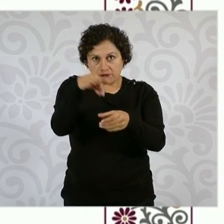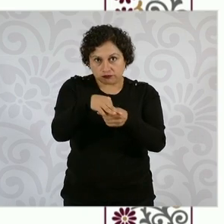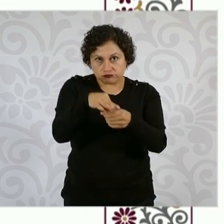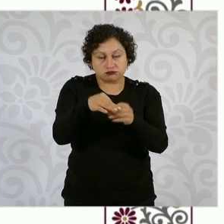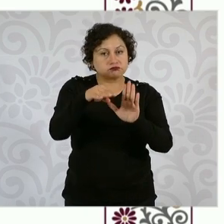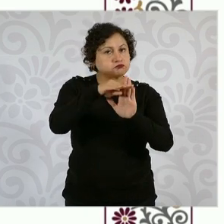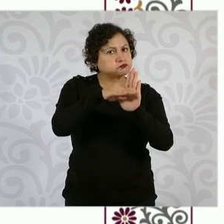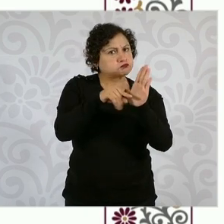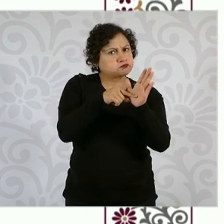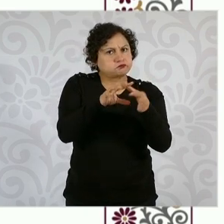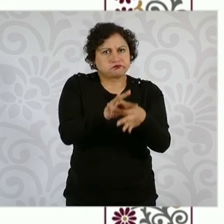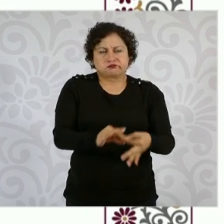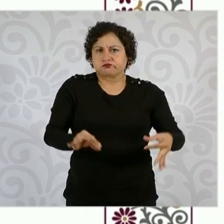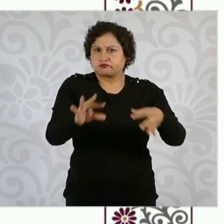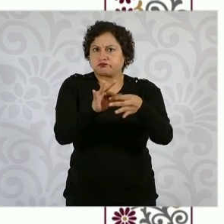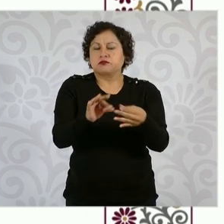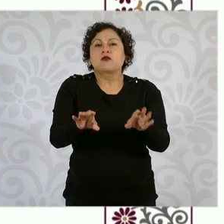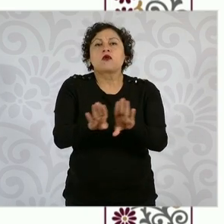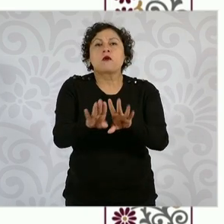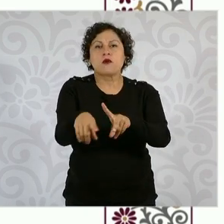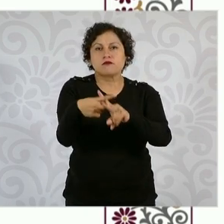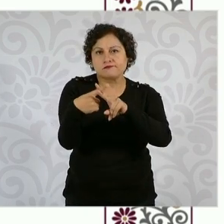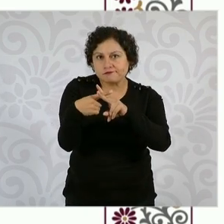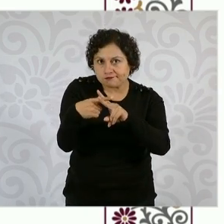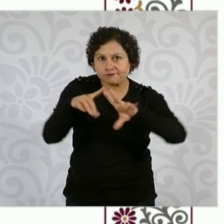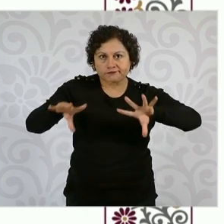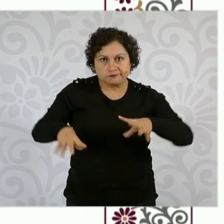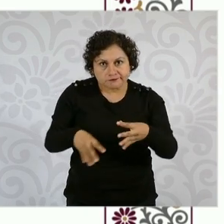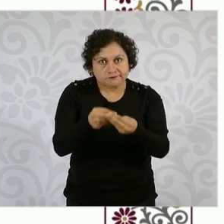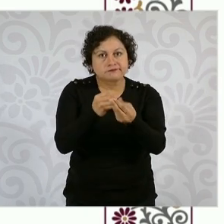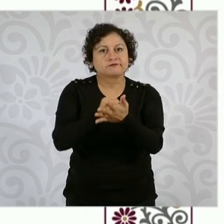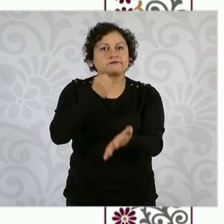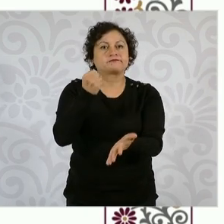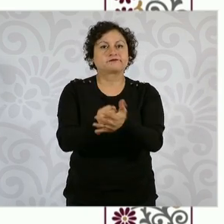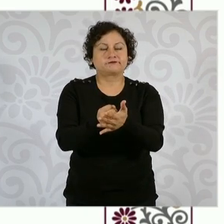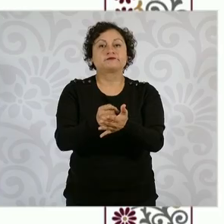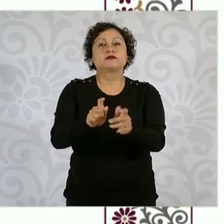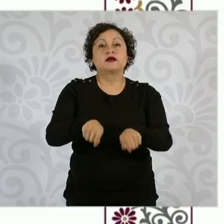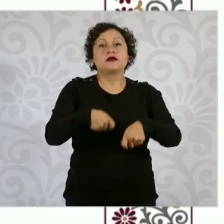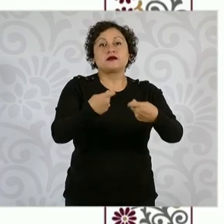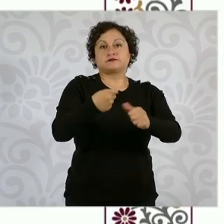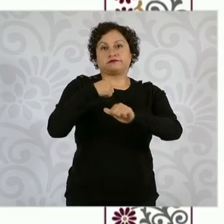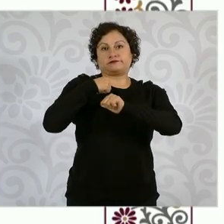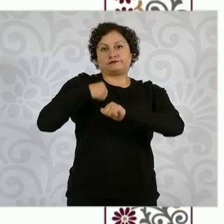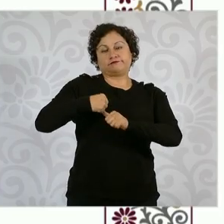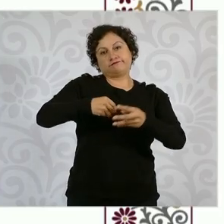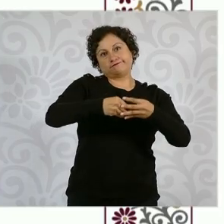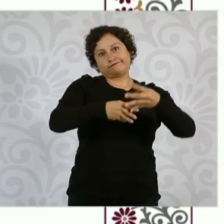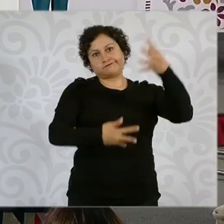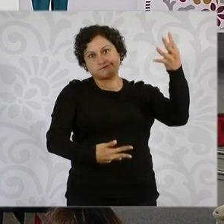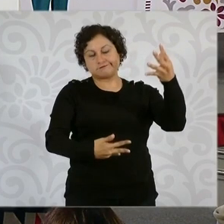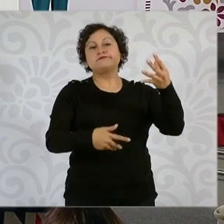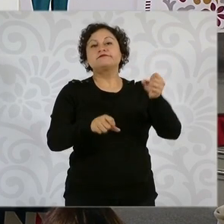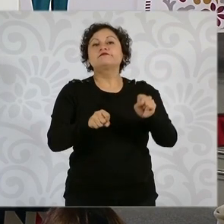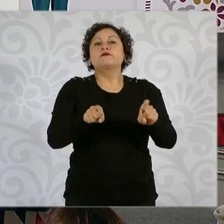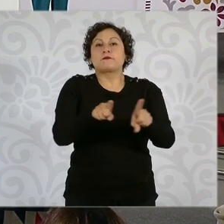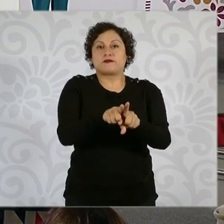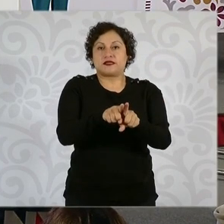desmenuzada, cómputos y sumatoria, la asignación de cargos y la calificación y la